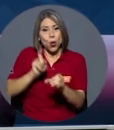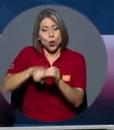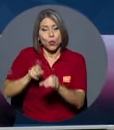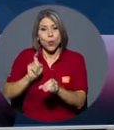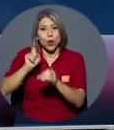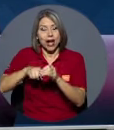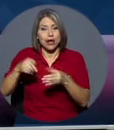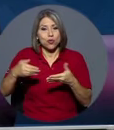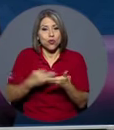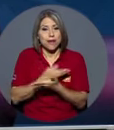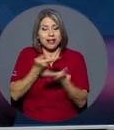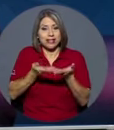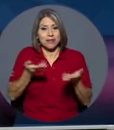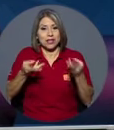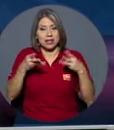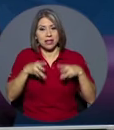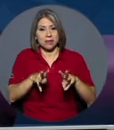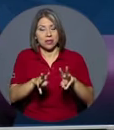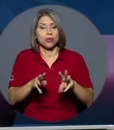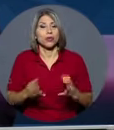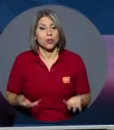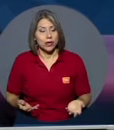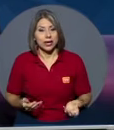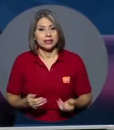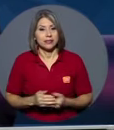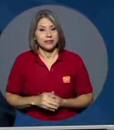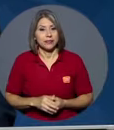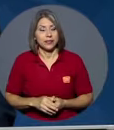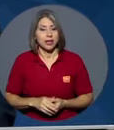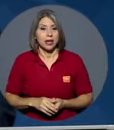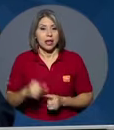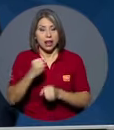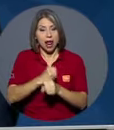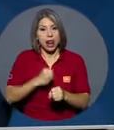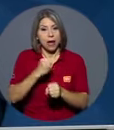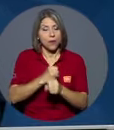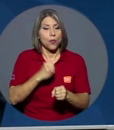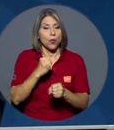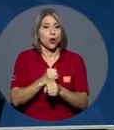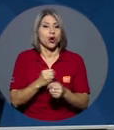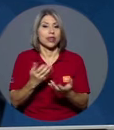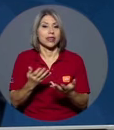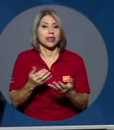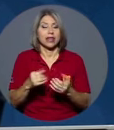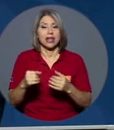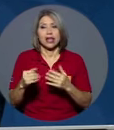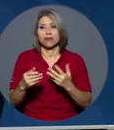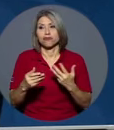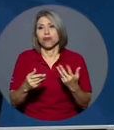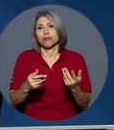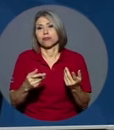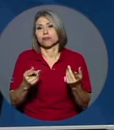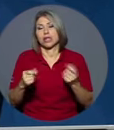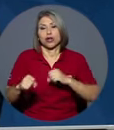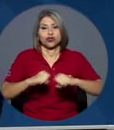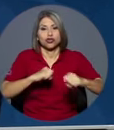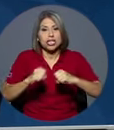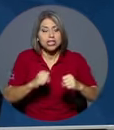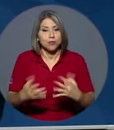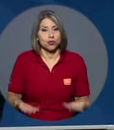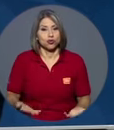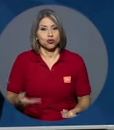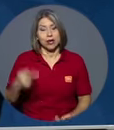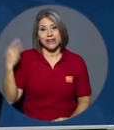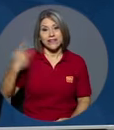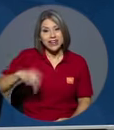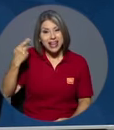nuevas herramientas metodológicas. Y lo que es la labor de los sismos, la parte